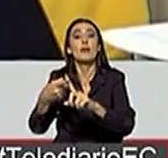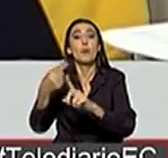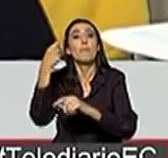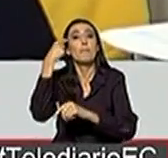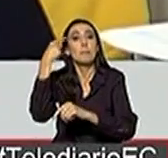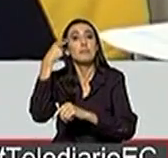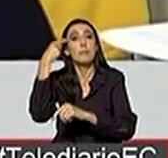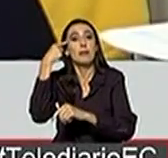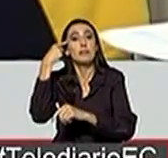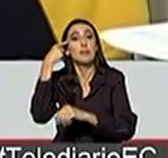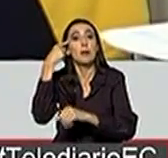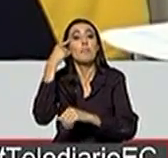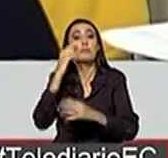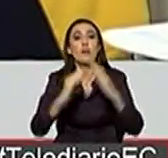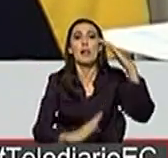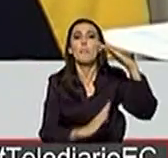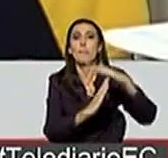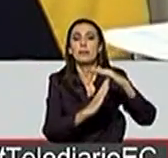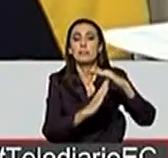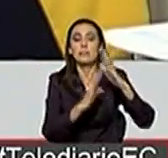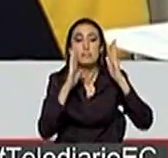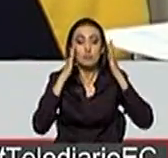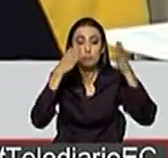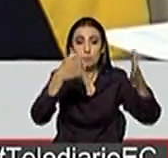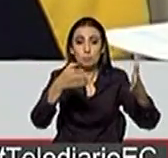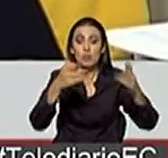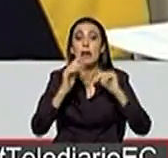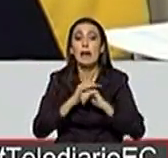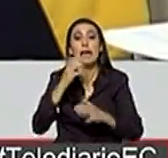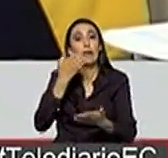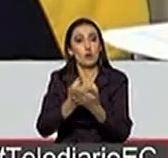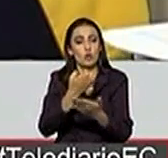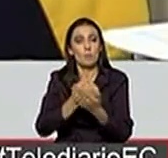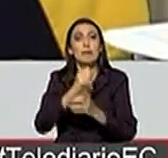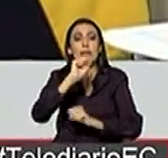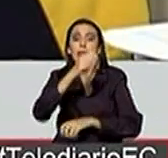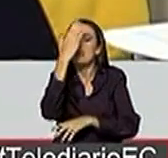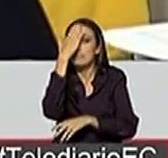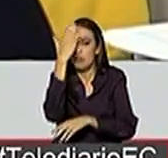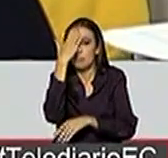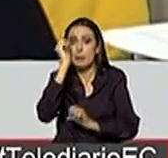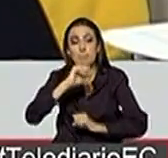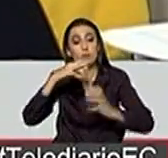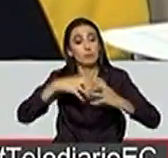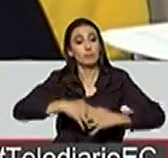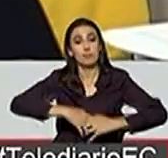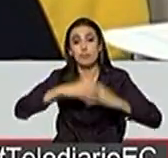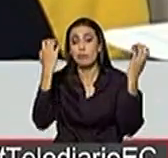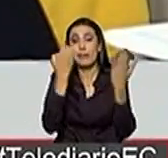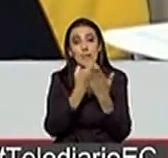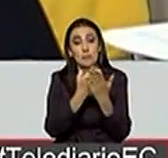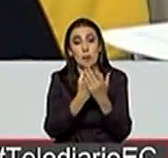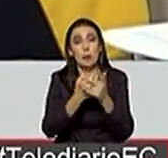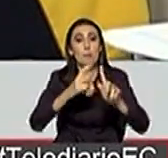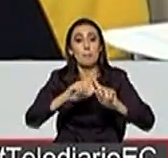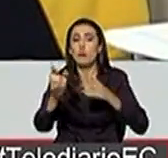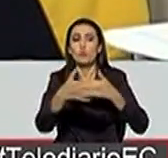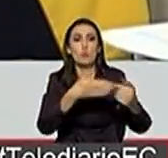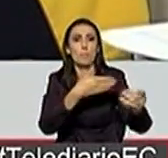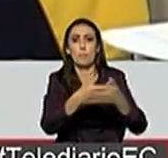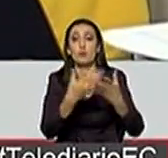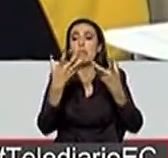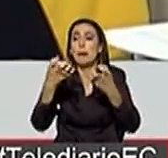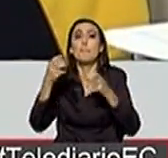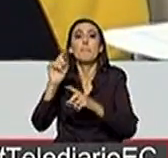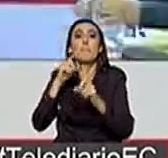creemos que a pesar de que no está afectando económicamente el presidente ha preferido sacrificar y ver la